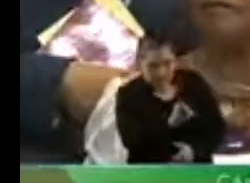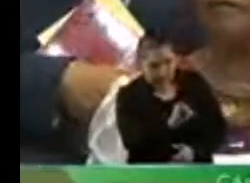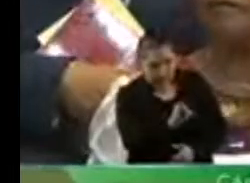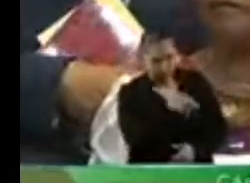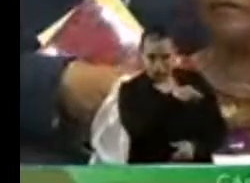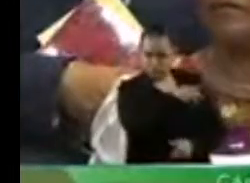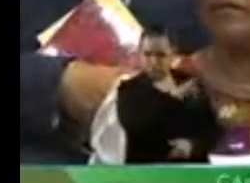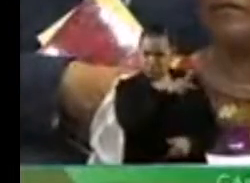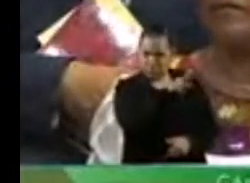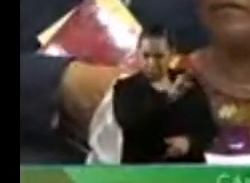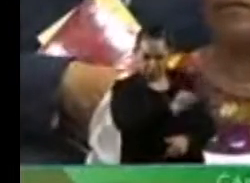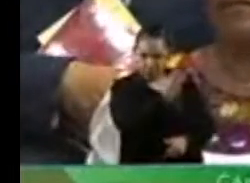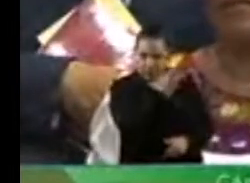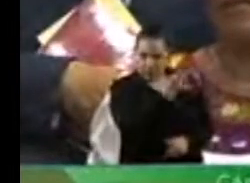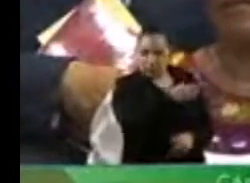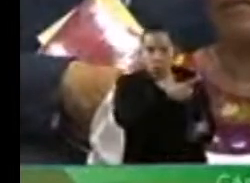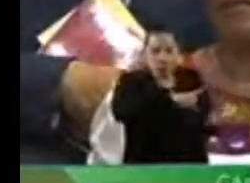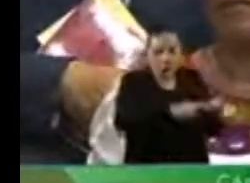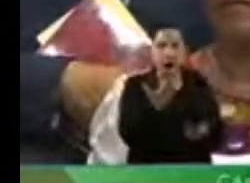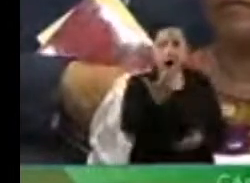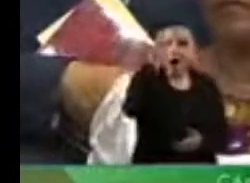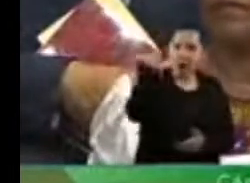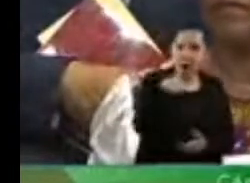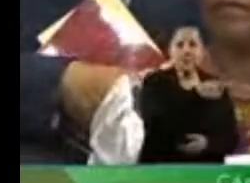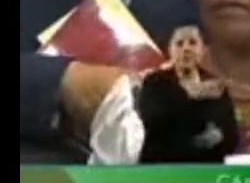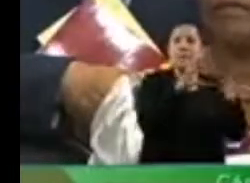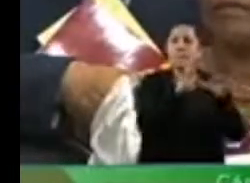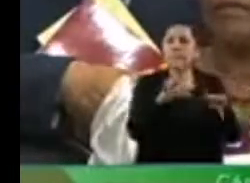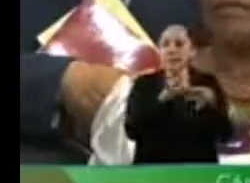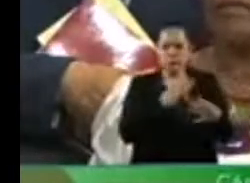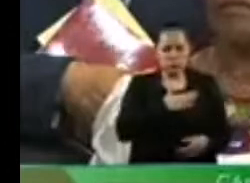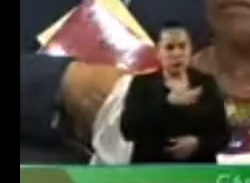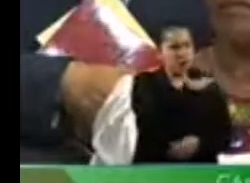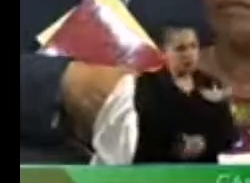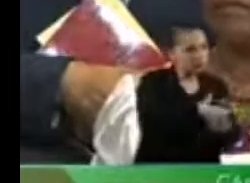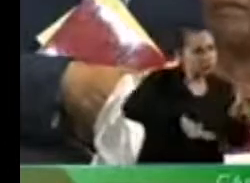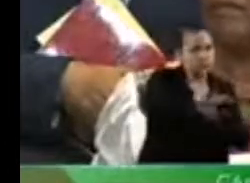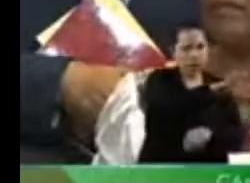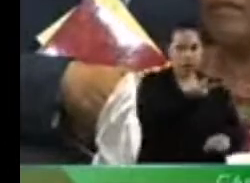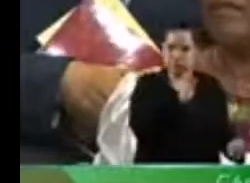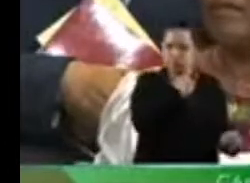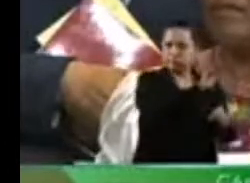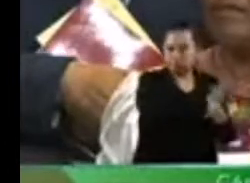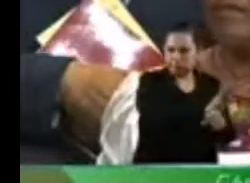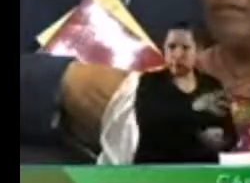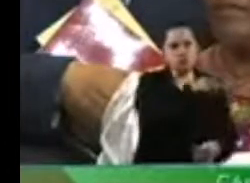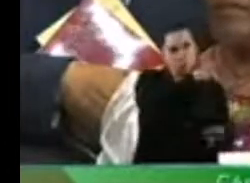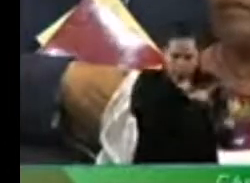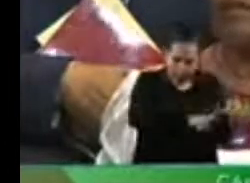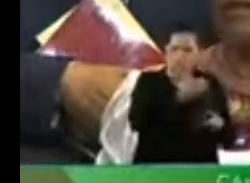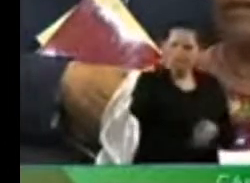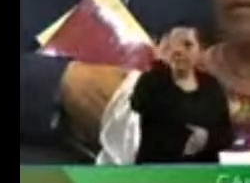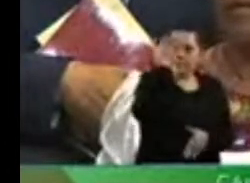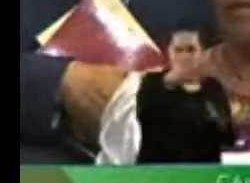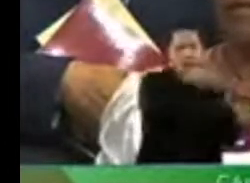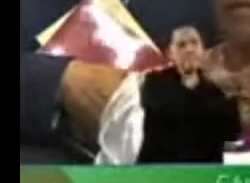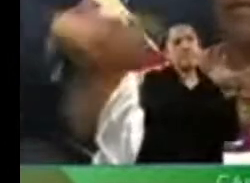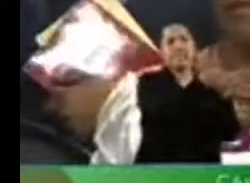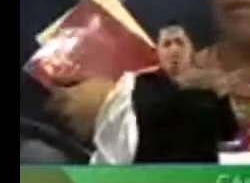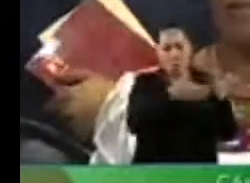al cabuz de Acción Nacional, le entrega la candidatura de 2024 a esa alianza opositora a los paniaguados